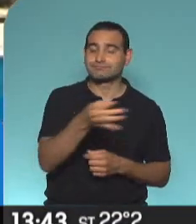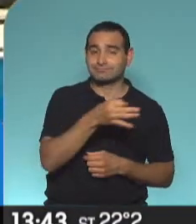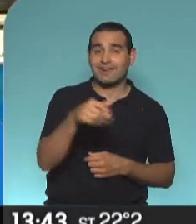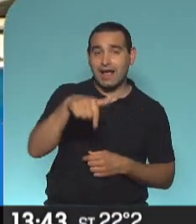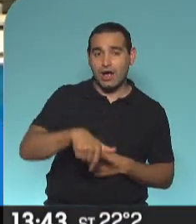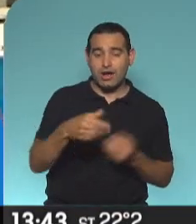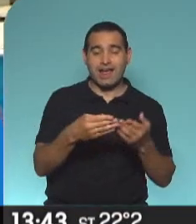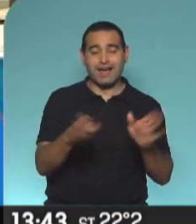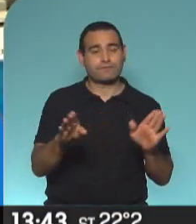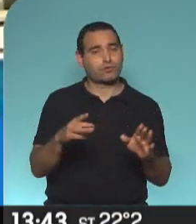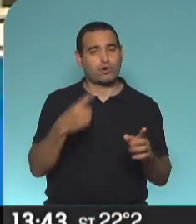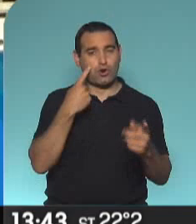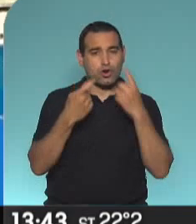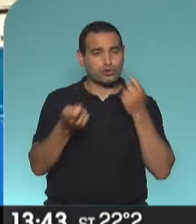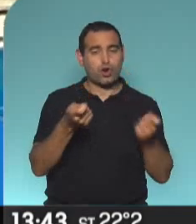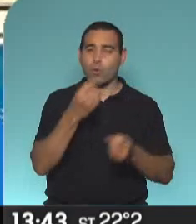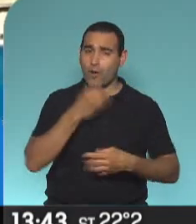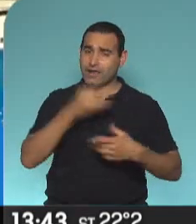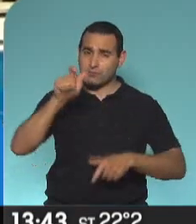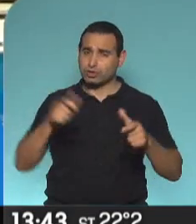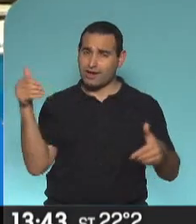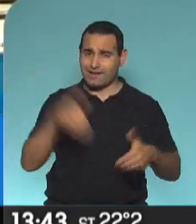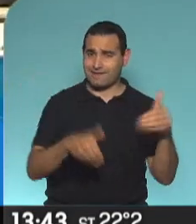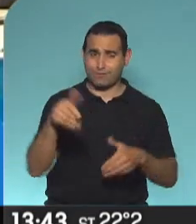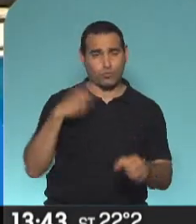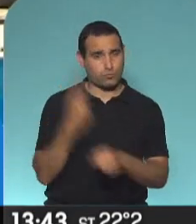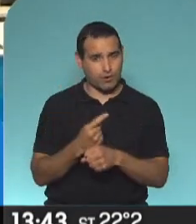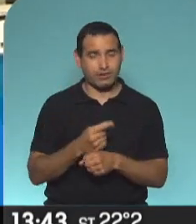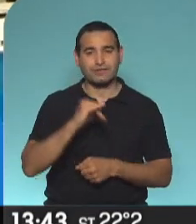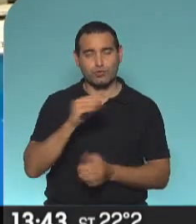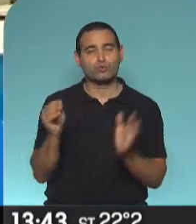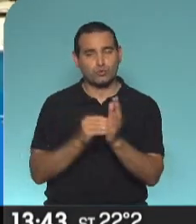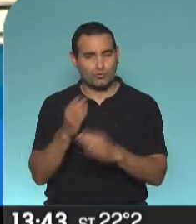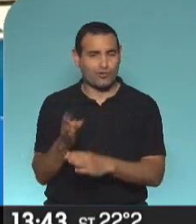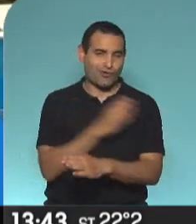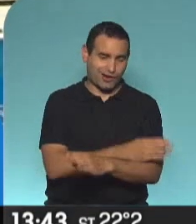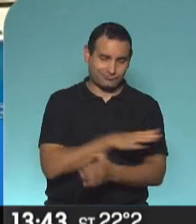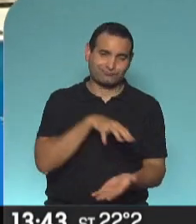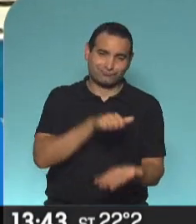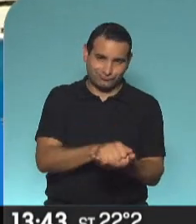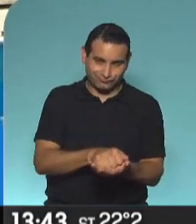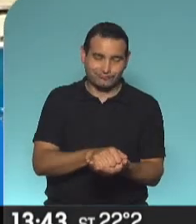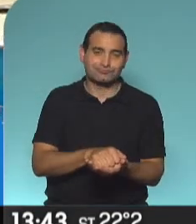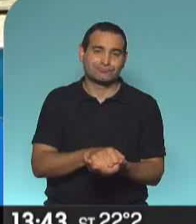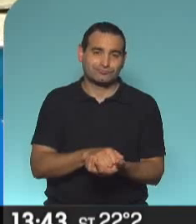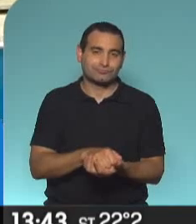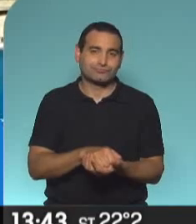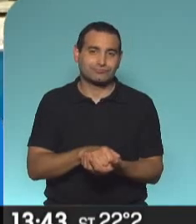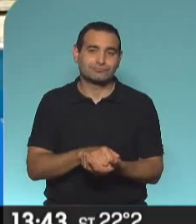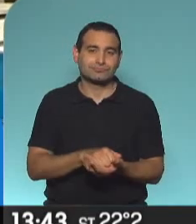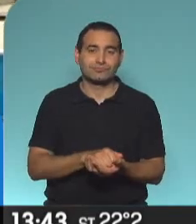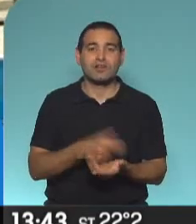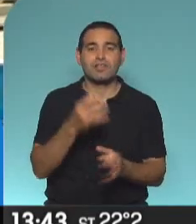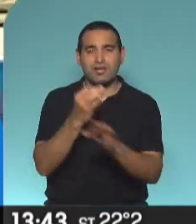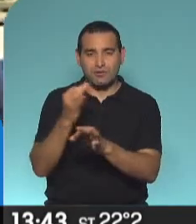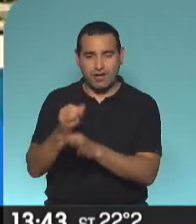es una apertura controlada, no puede venir cualquiera al natatorio. Sí, es con turnos, con reservas y bueno, vienen las